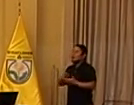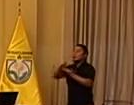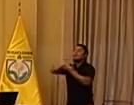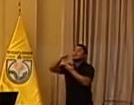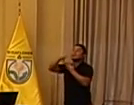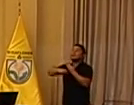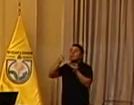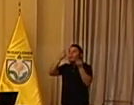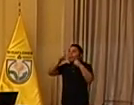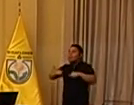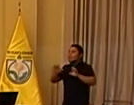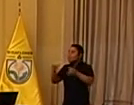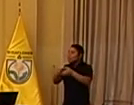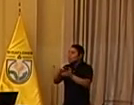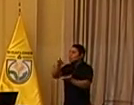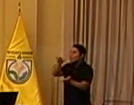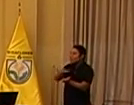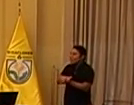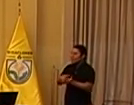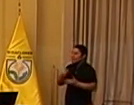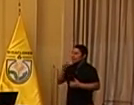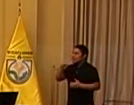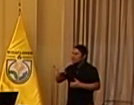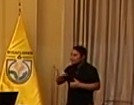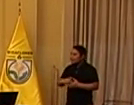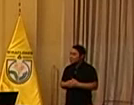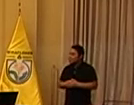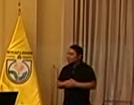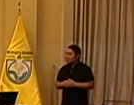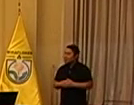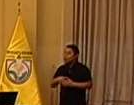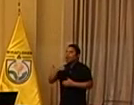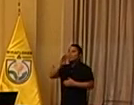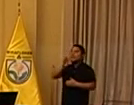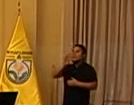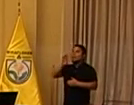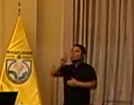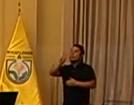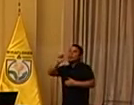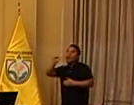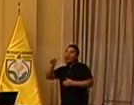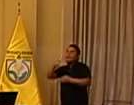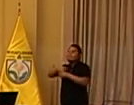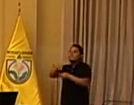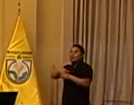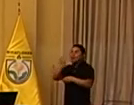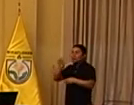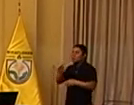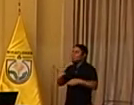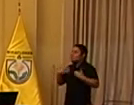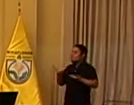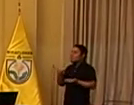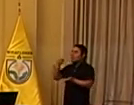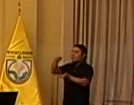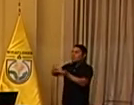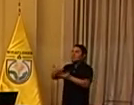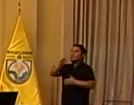Proyecto de acuerdo de consejo que aprueba la donación de la Fundación BBVA, Banco Continental, consistente en el monto